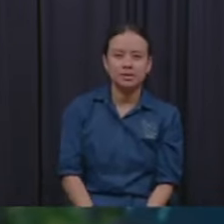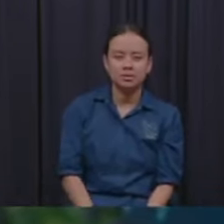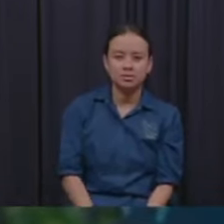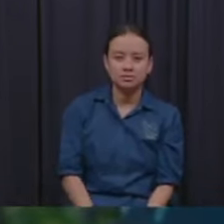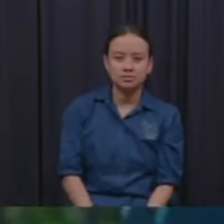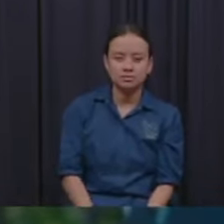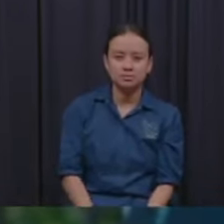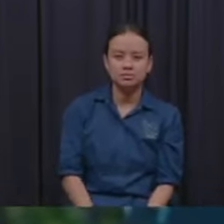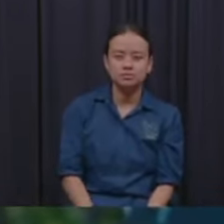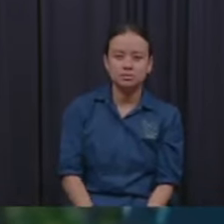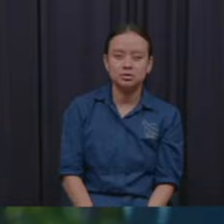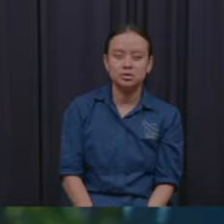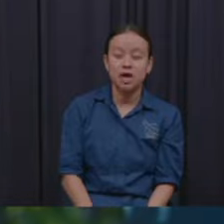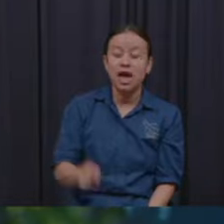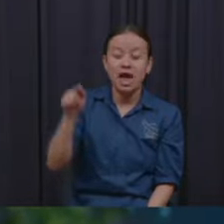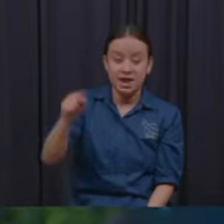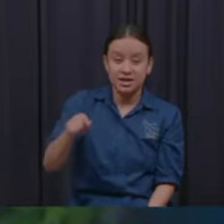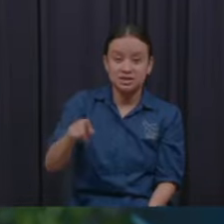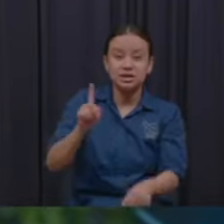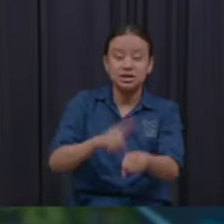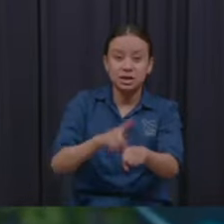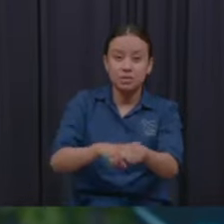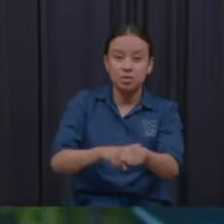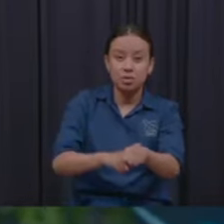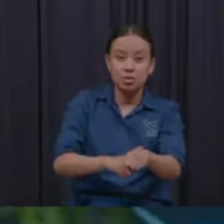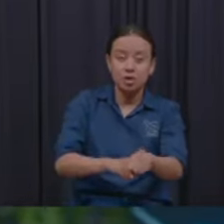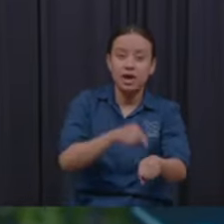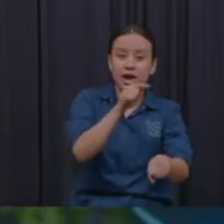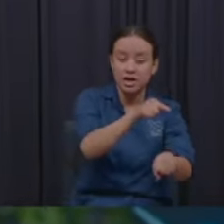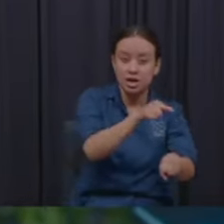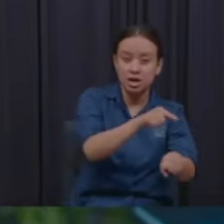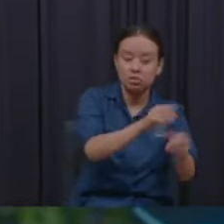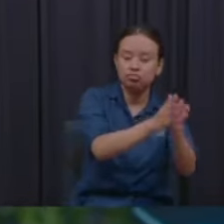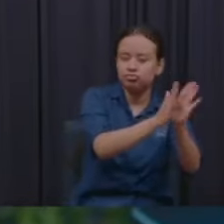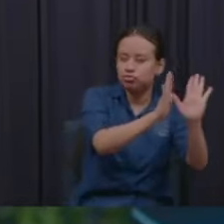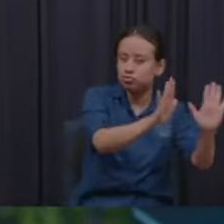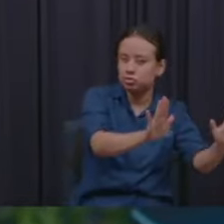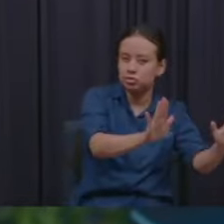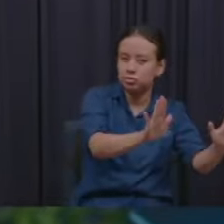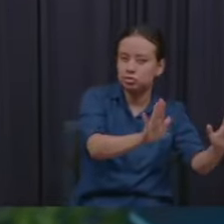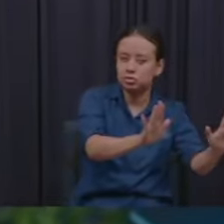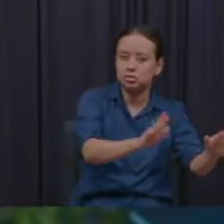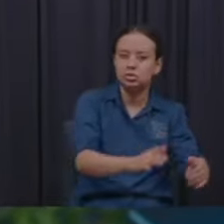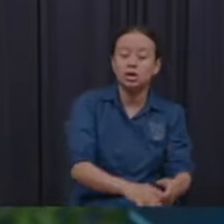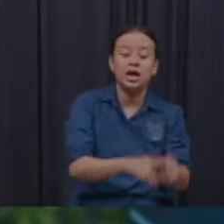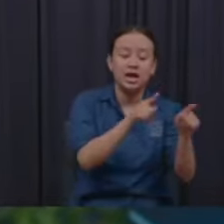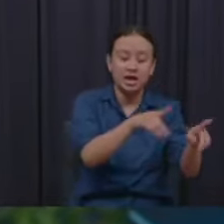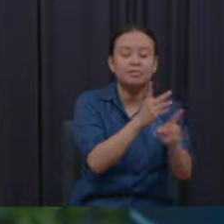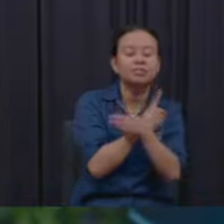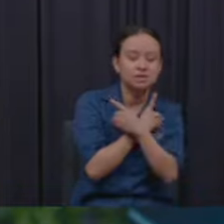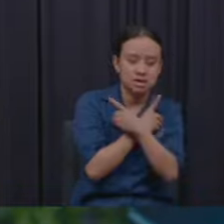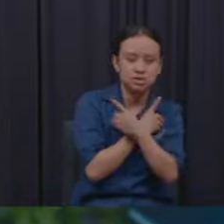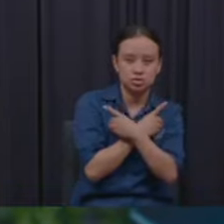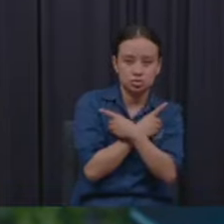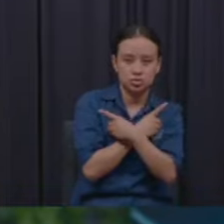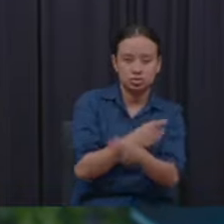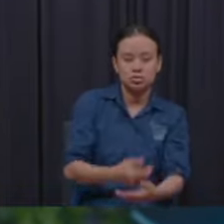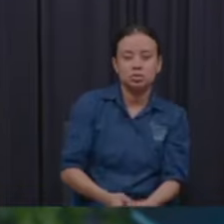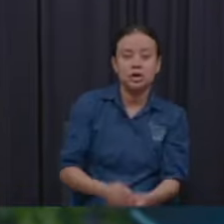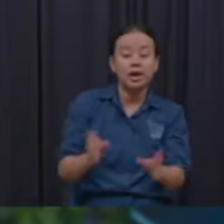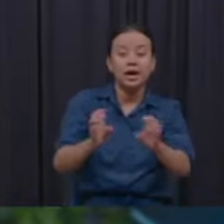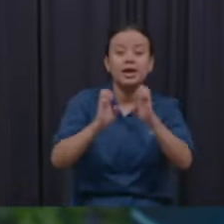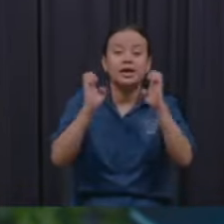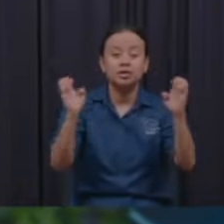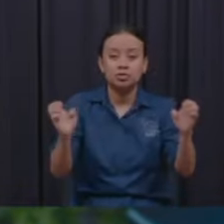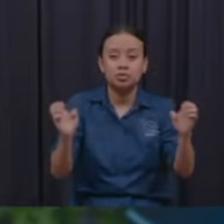al instante. En ese instante la señora murió. En ese instante ella pudo descansar. Pero entonces había